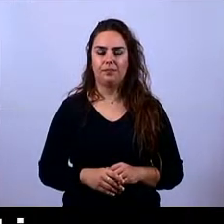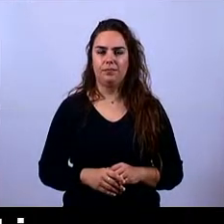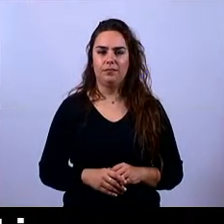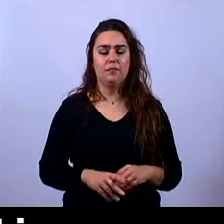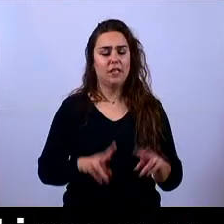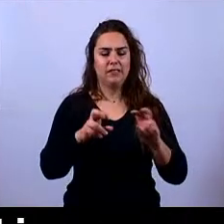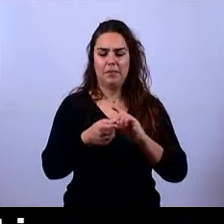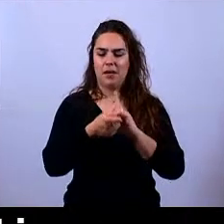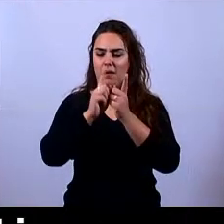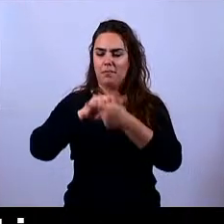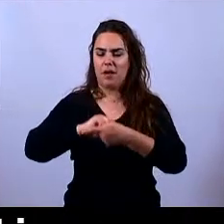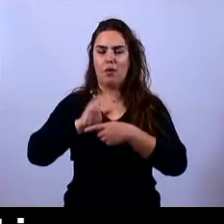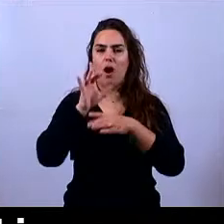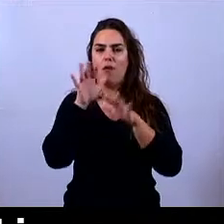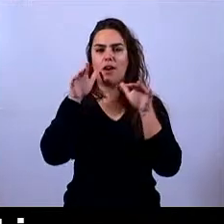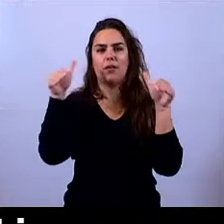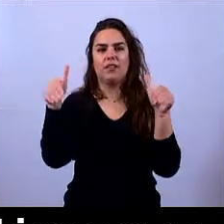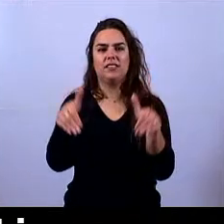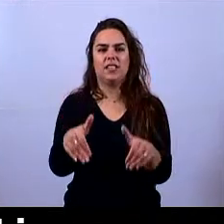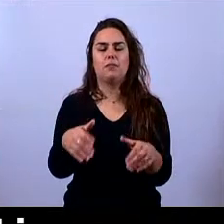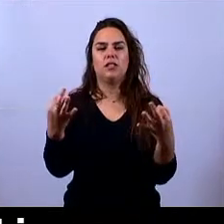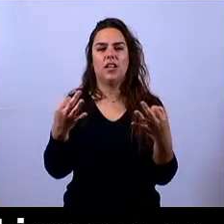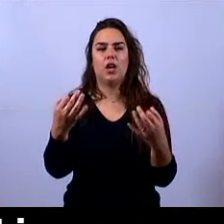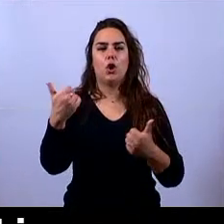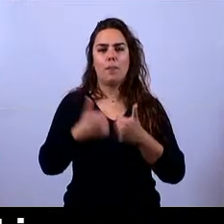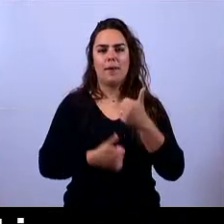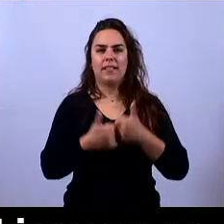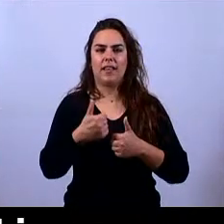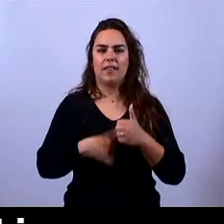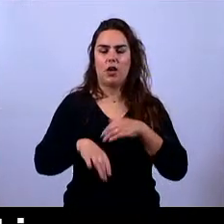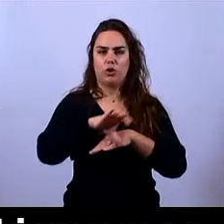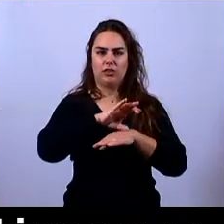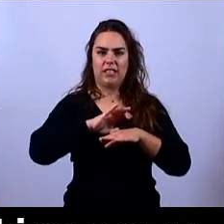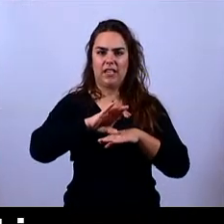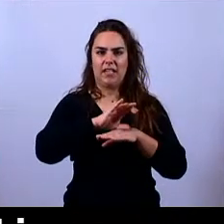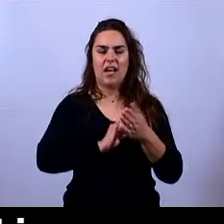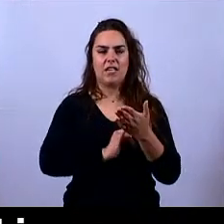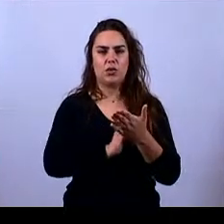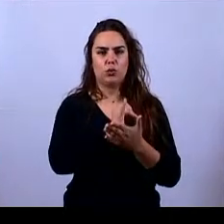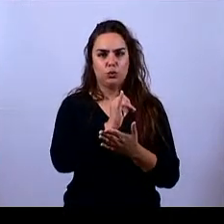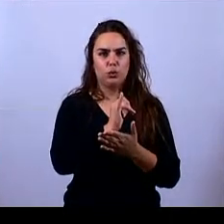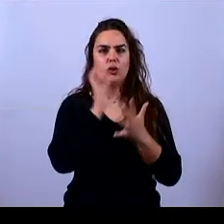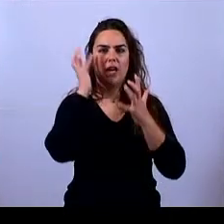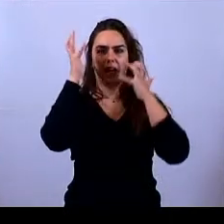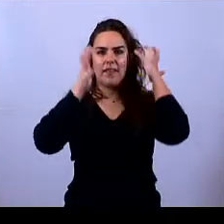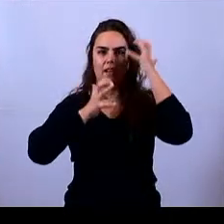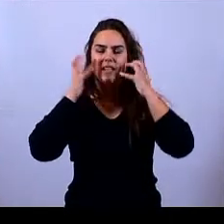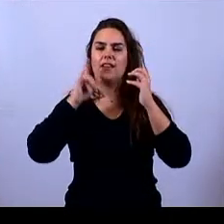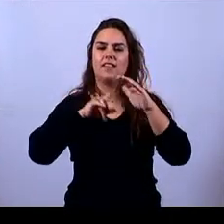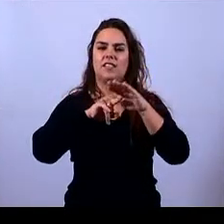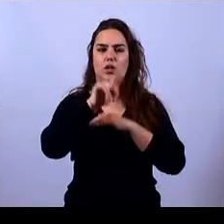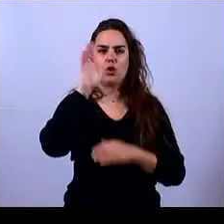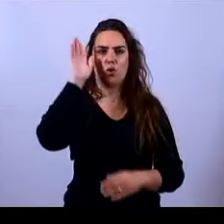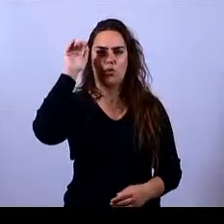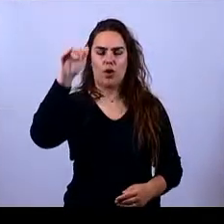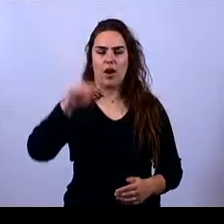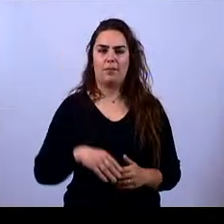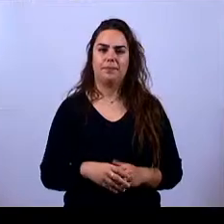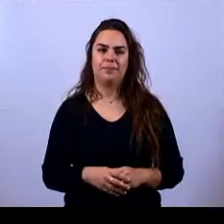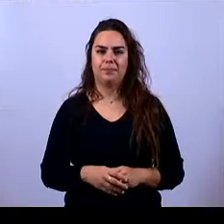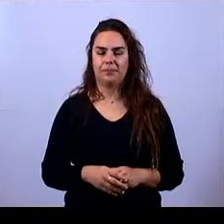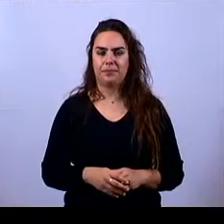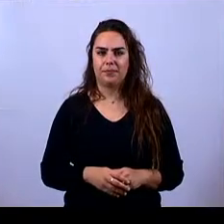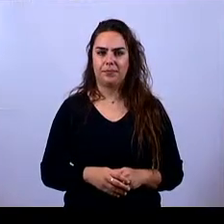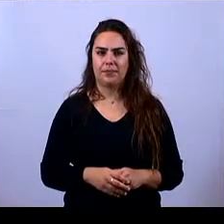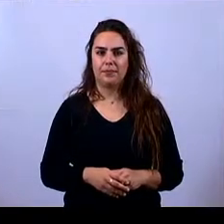Cambiamos de asunto y nos centramos en las competencias de la Consejería de Agricultura, Ganadería y Desarrollo Rural.